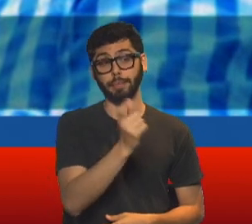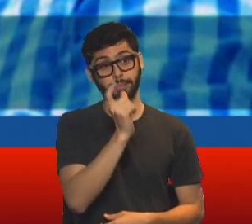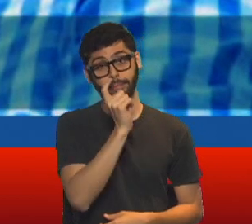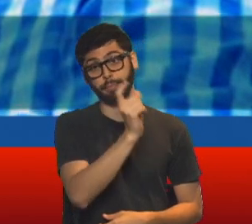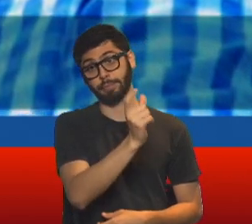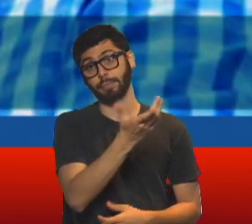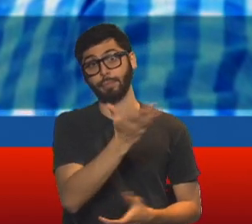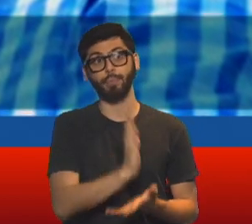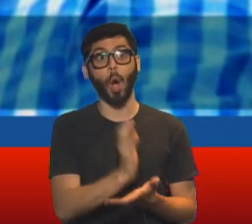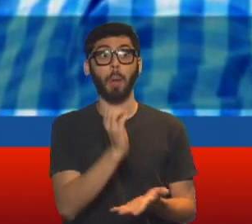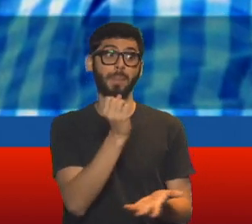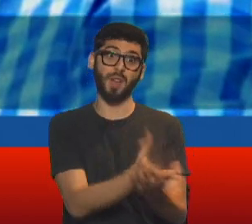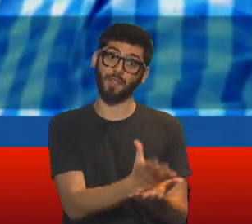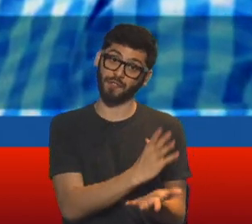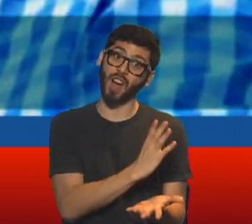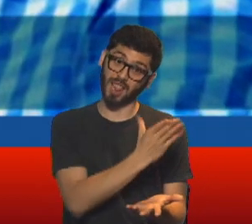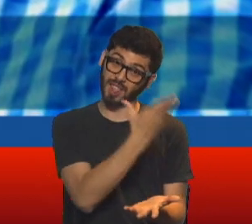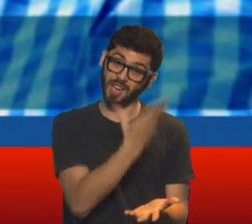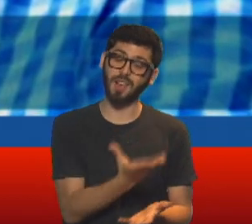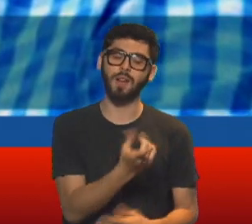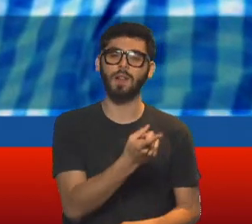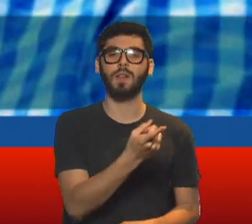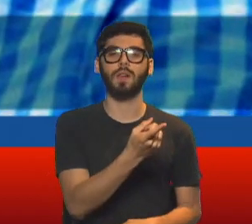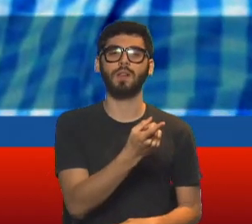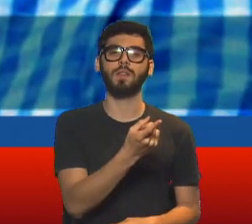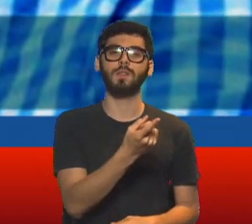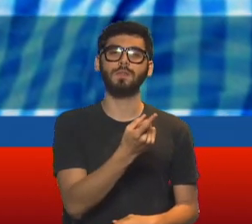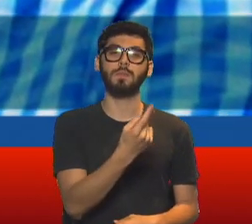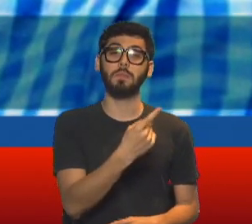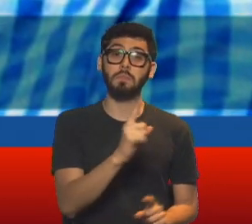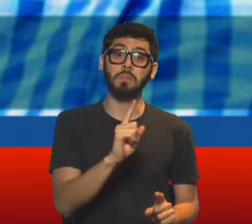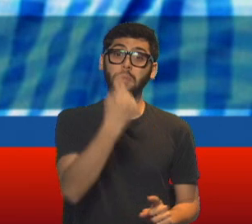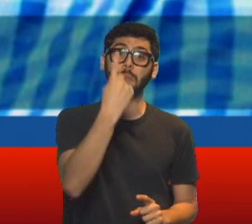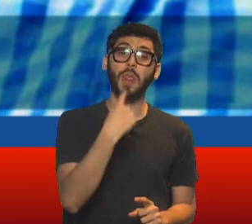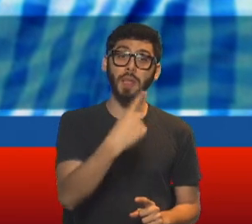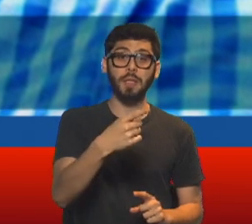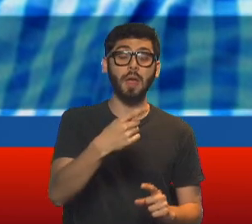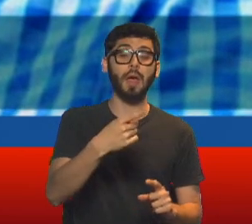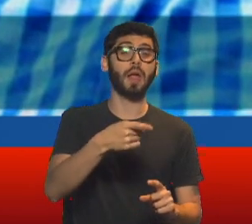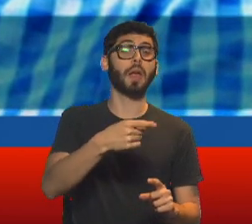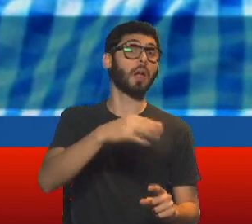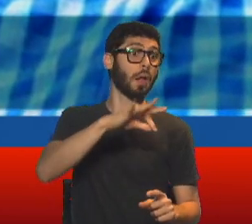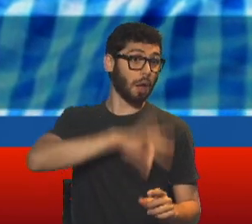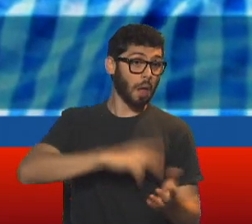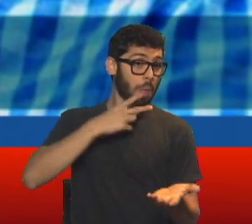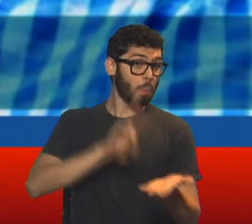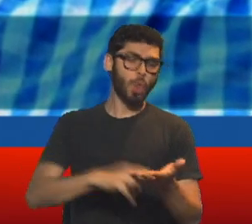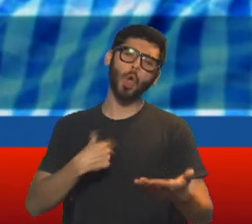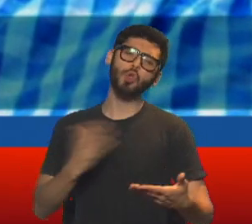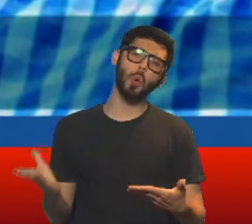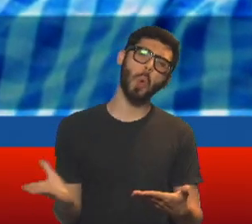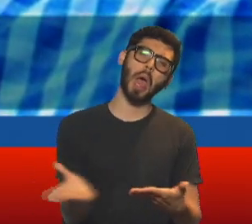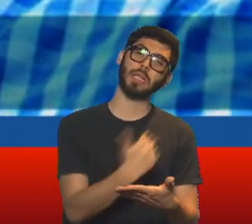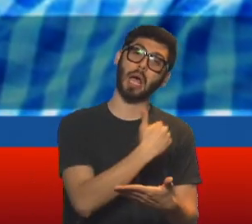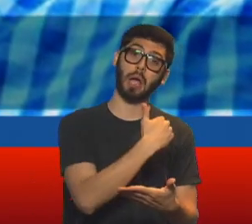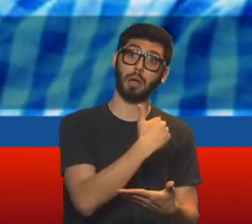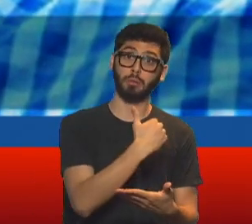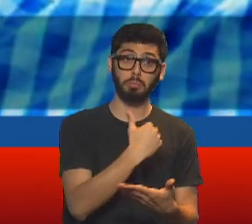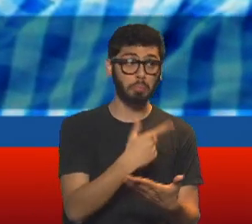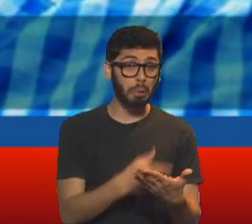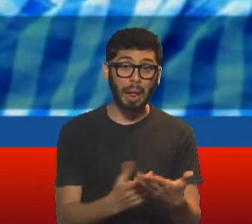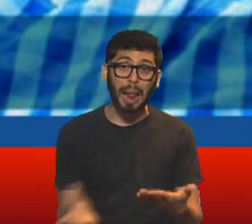ver, coincidir exactamente con la grieta política, con lo que se conoce como grieta política. Aquí no existe esa división